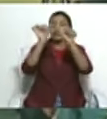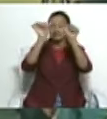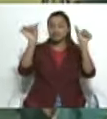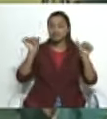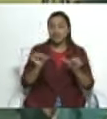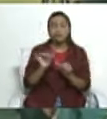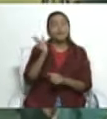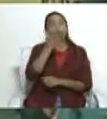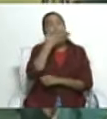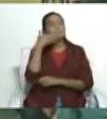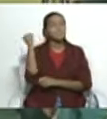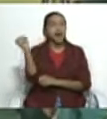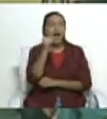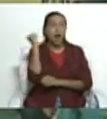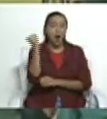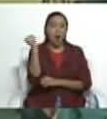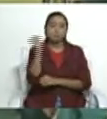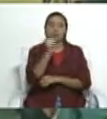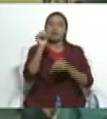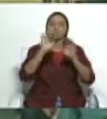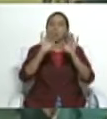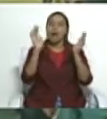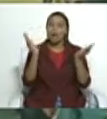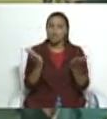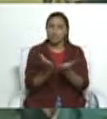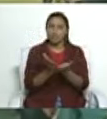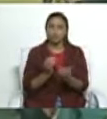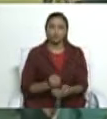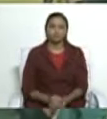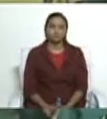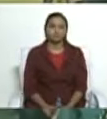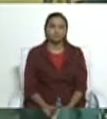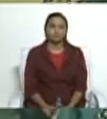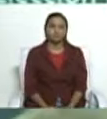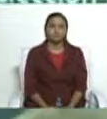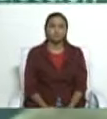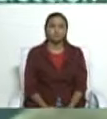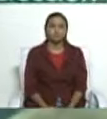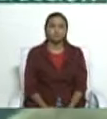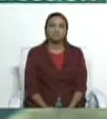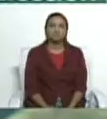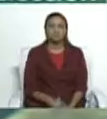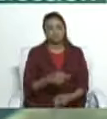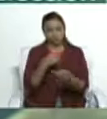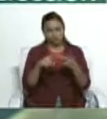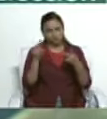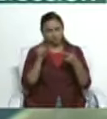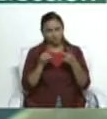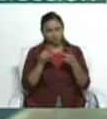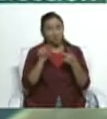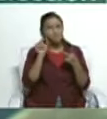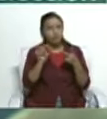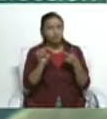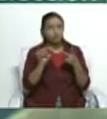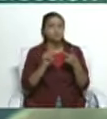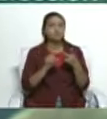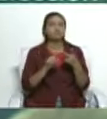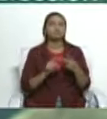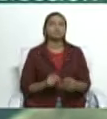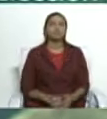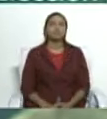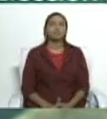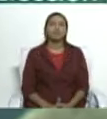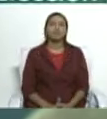electoral del mundo. Bienvenidos. Siguiente punto, ciudadana directora. A continuación, daremos inicio